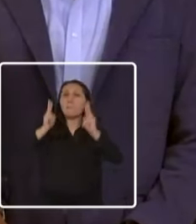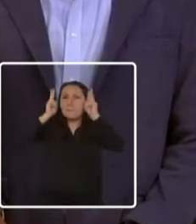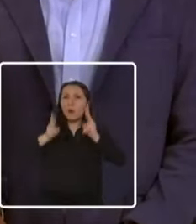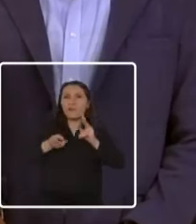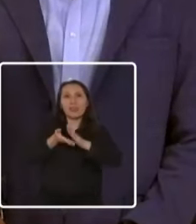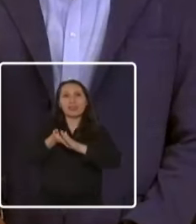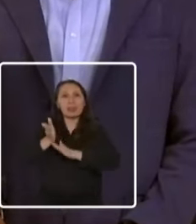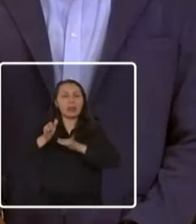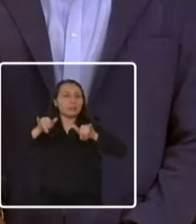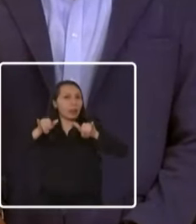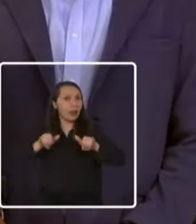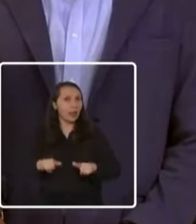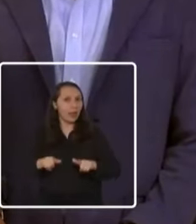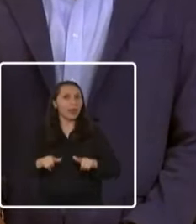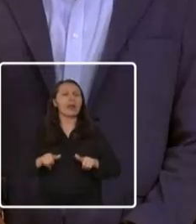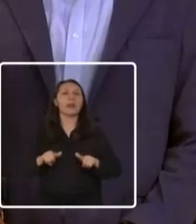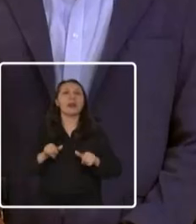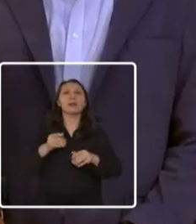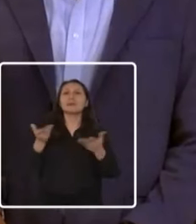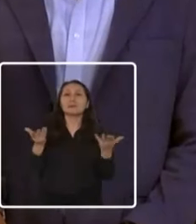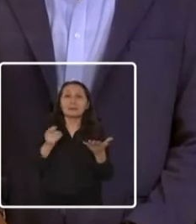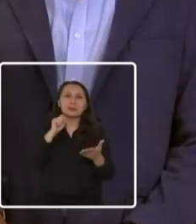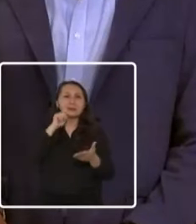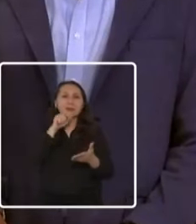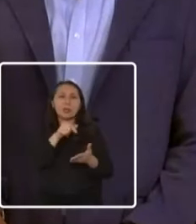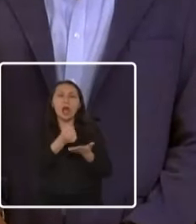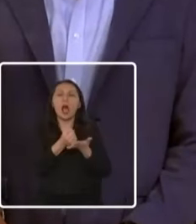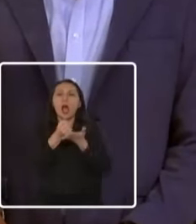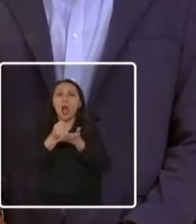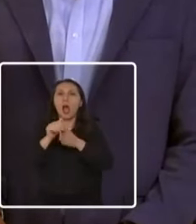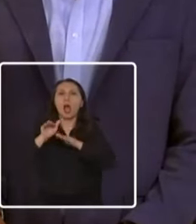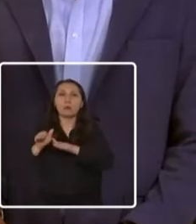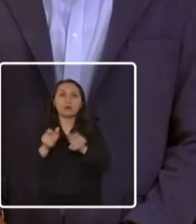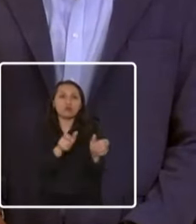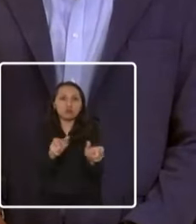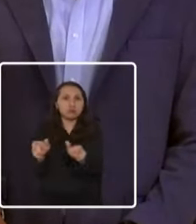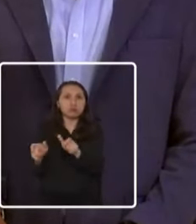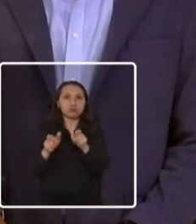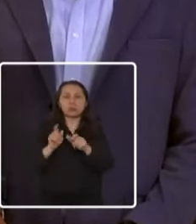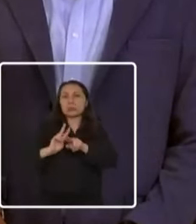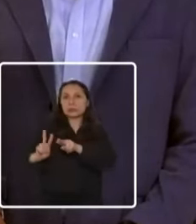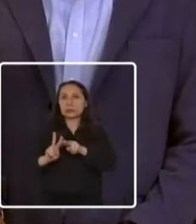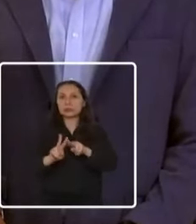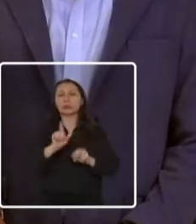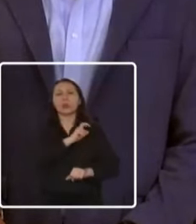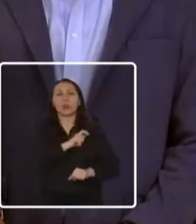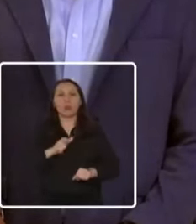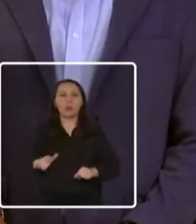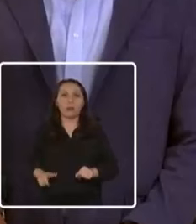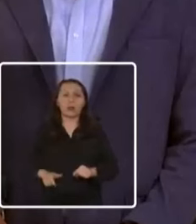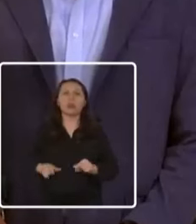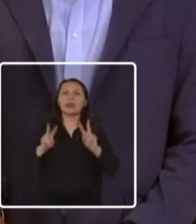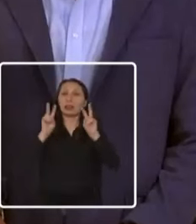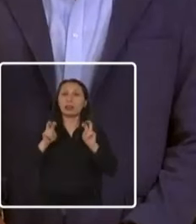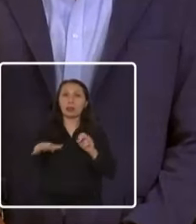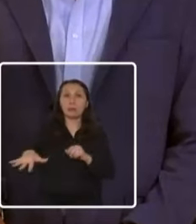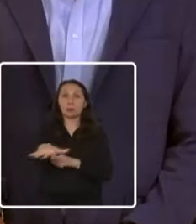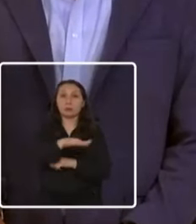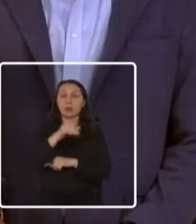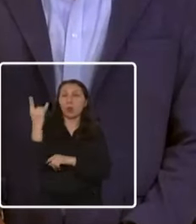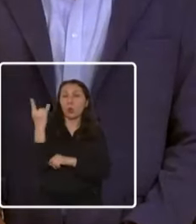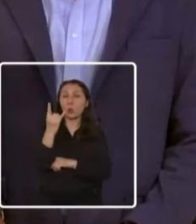toque de queda, que sin duda es una medida que va en torno a apoyar las medidas de seguridad que hemos desplegado como gobierno en torno a